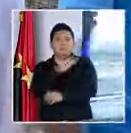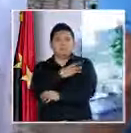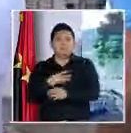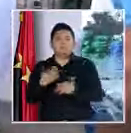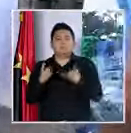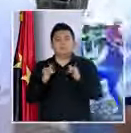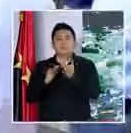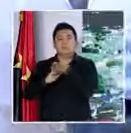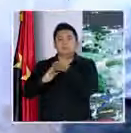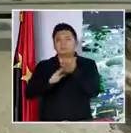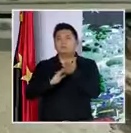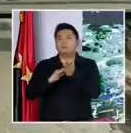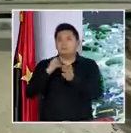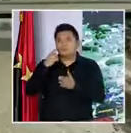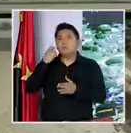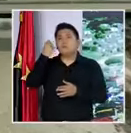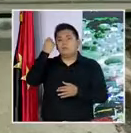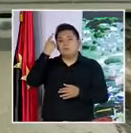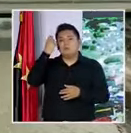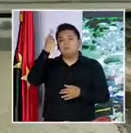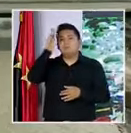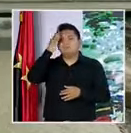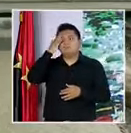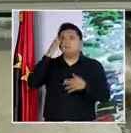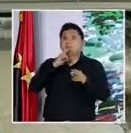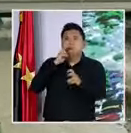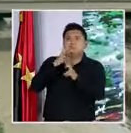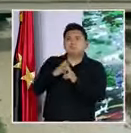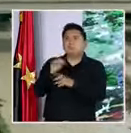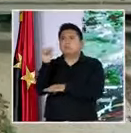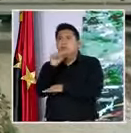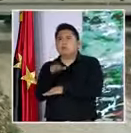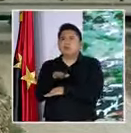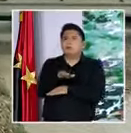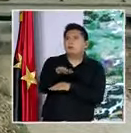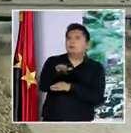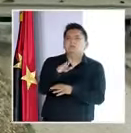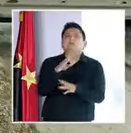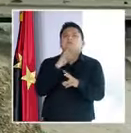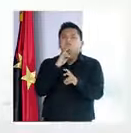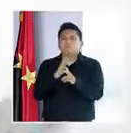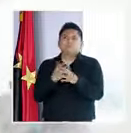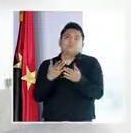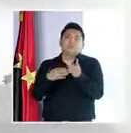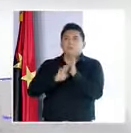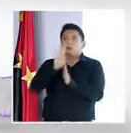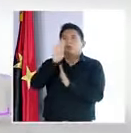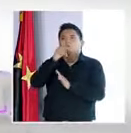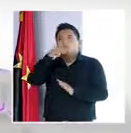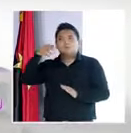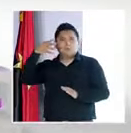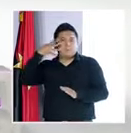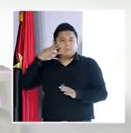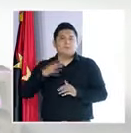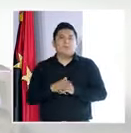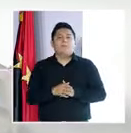cimentación de los 2 accesos viales porque entendemos que en el desarrollo vial está el crecimiento del norte de